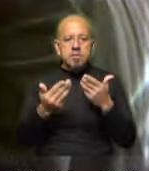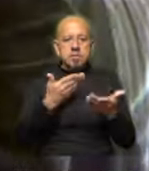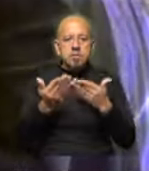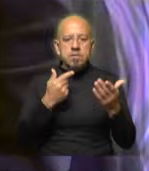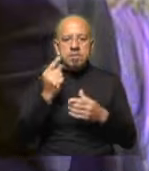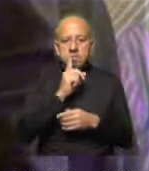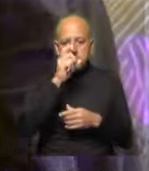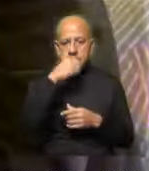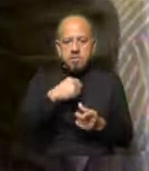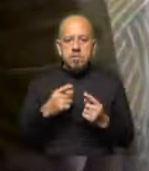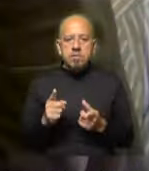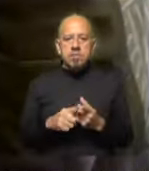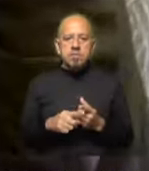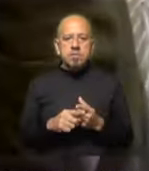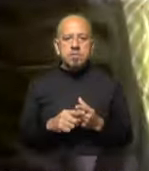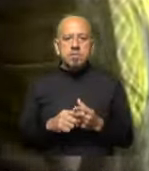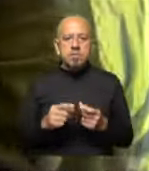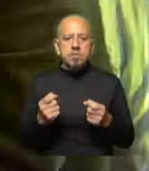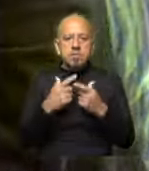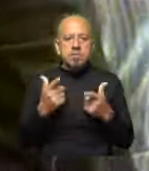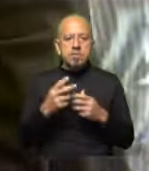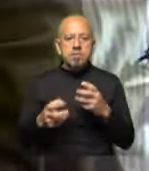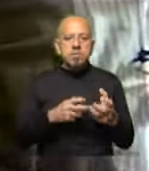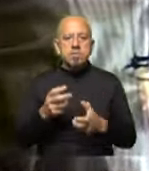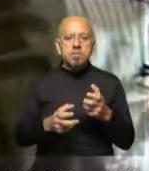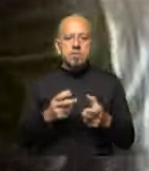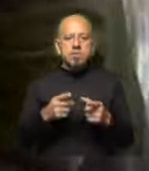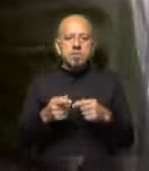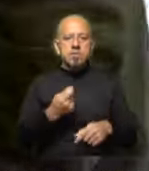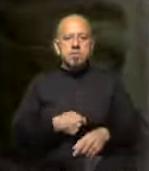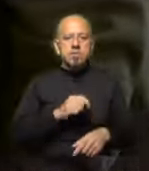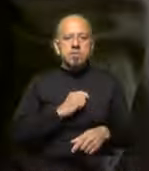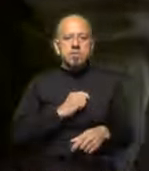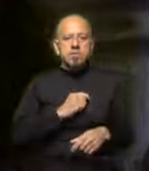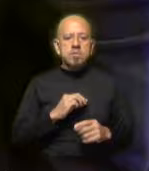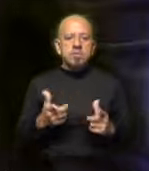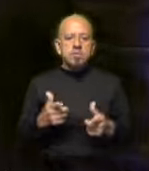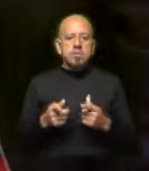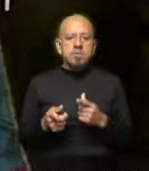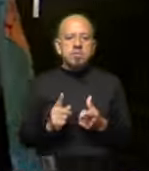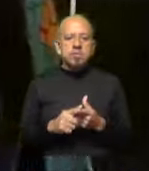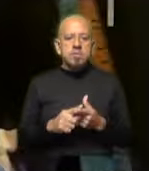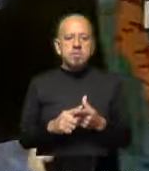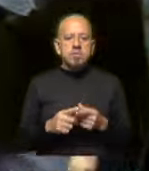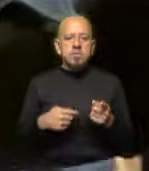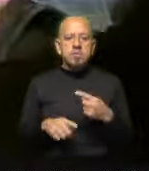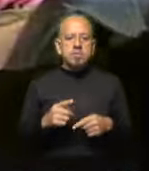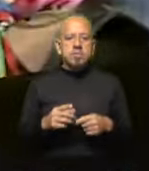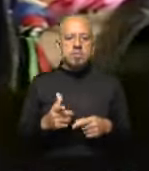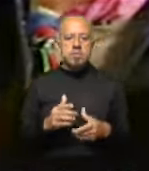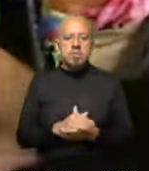me me sorprende el color y el movimiento porque en España esto no existe la gente no no están no tiene Tanto